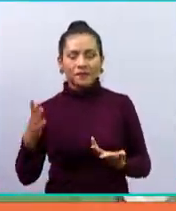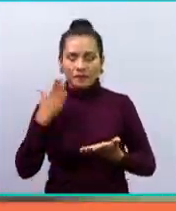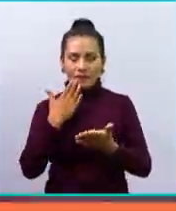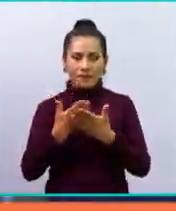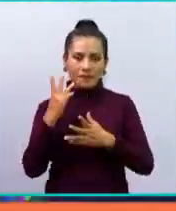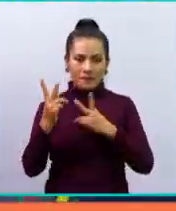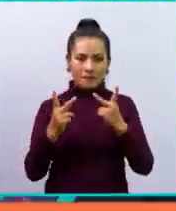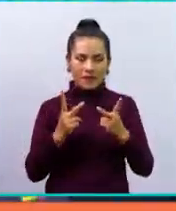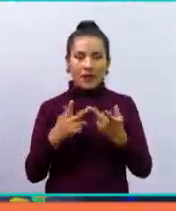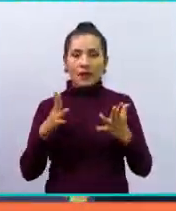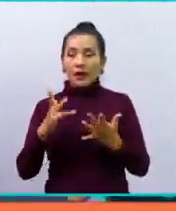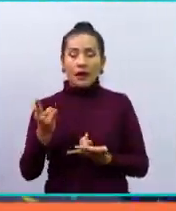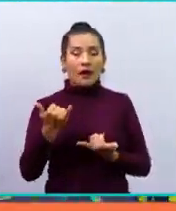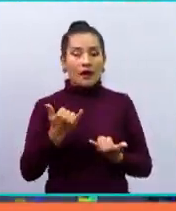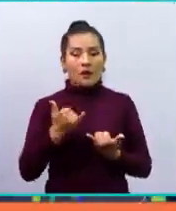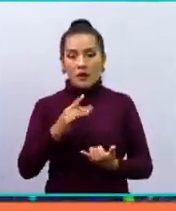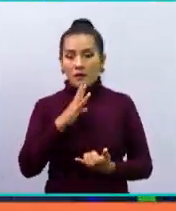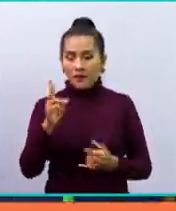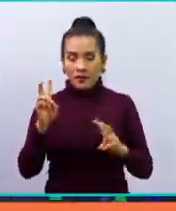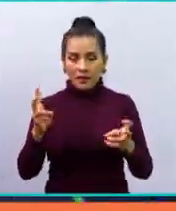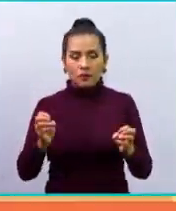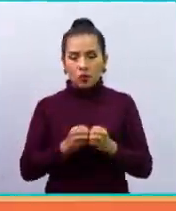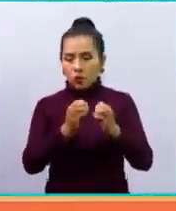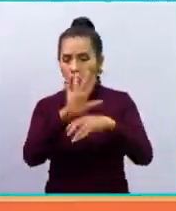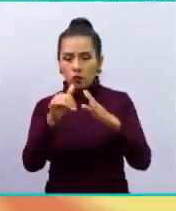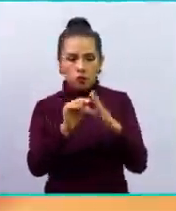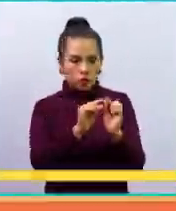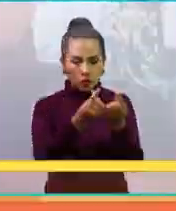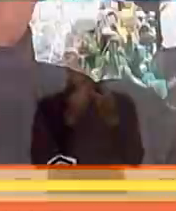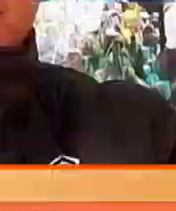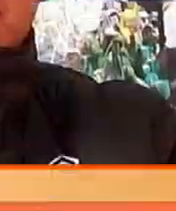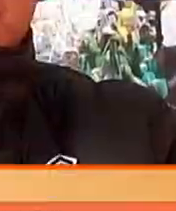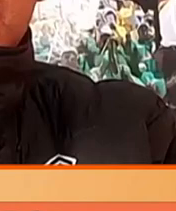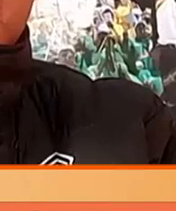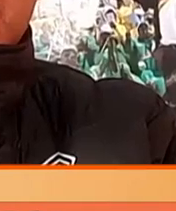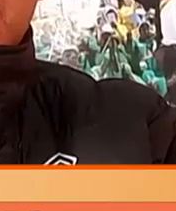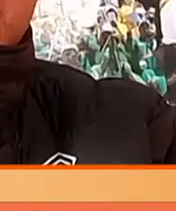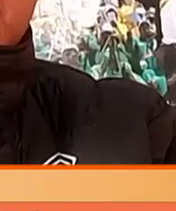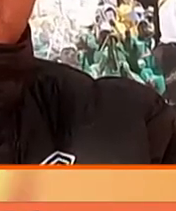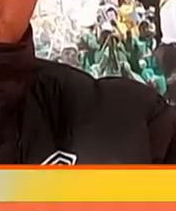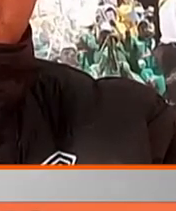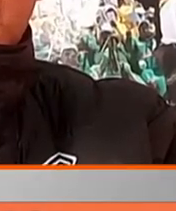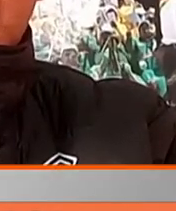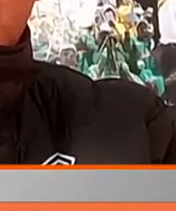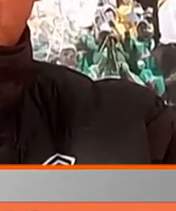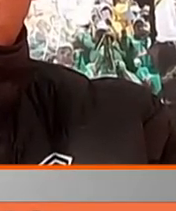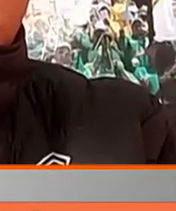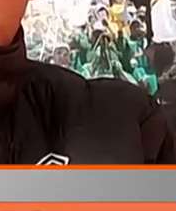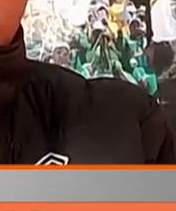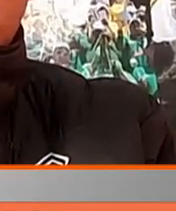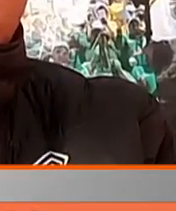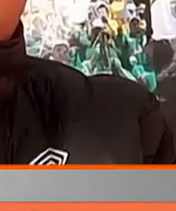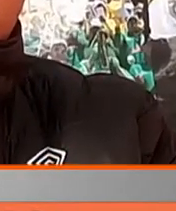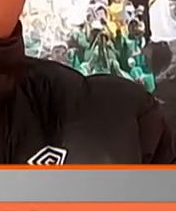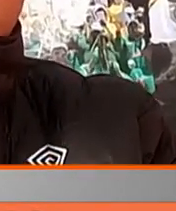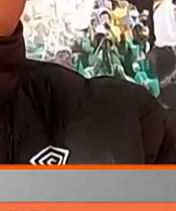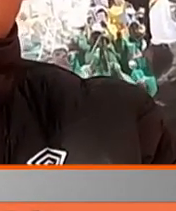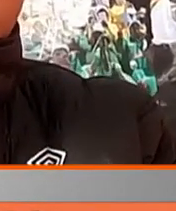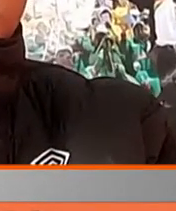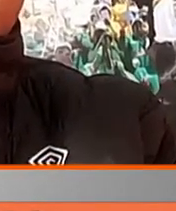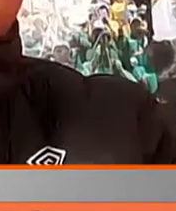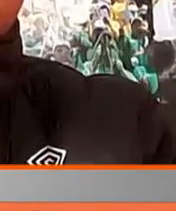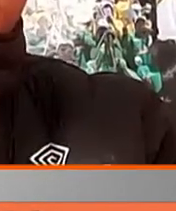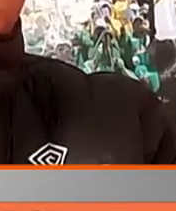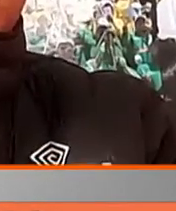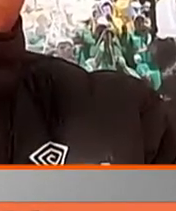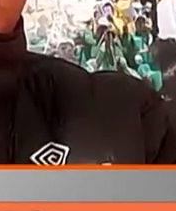número de bandas que me estás comentando ya estaría confirmado o está todavía en tentativas? No, ya